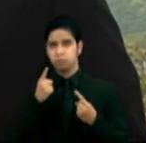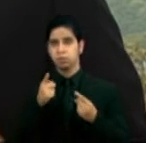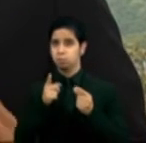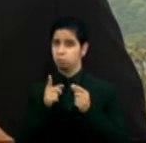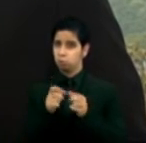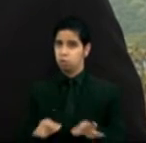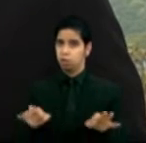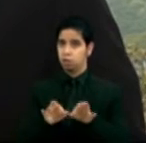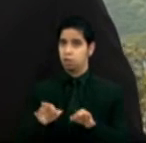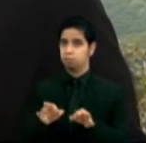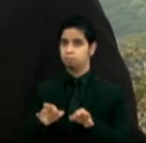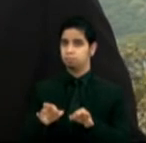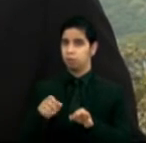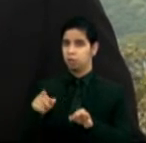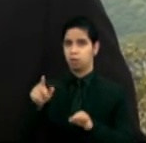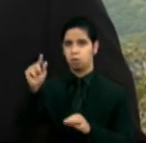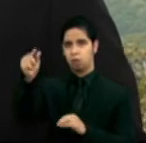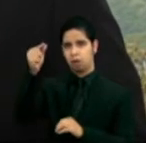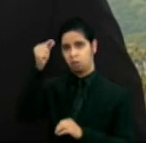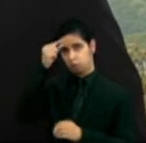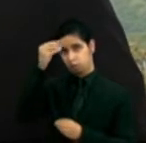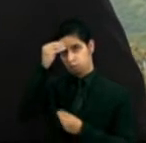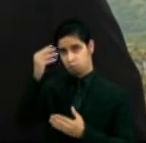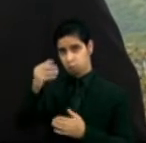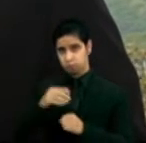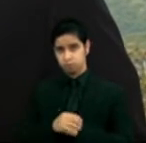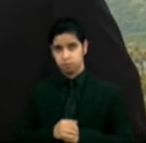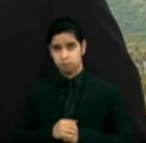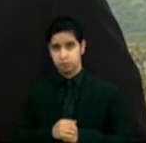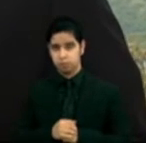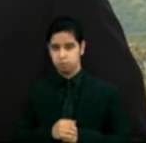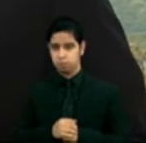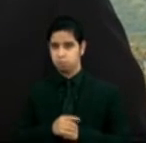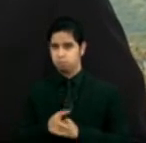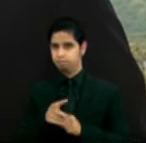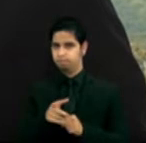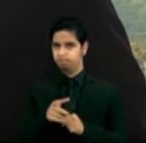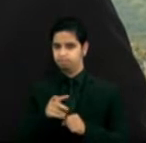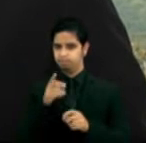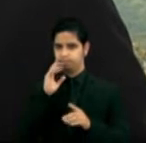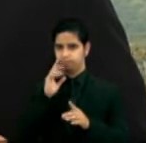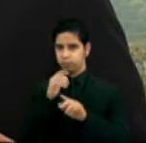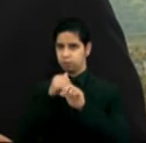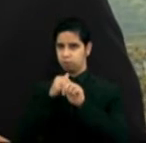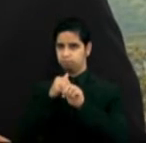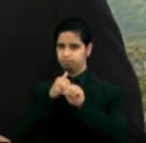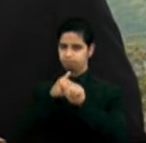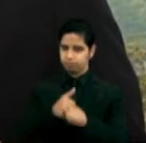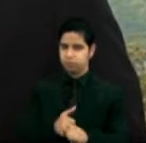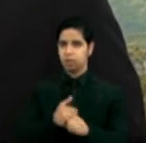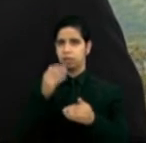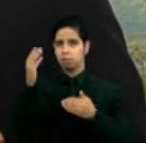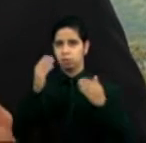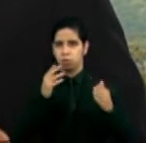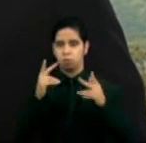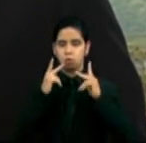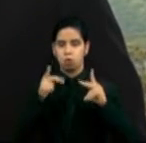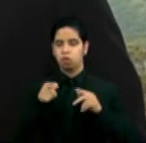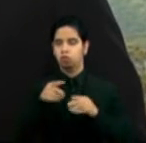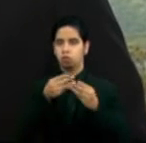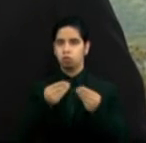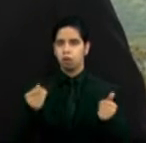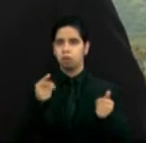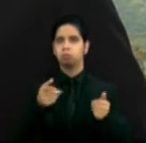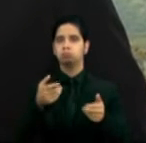señor gobernador resalta su compromiso con el servicio público y con atender esas situaciones. Hay una